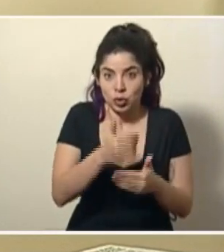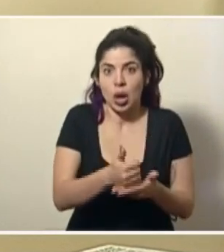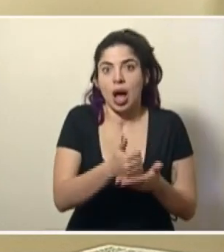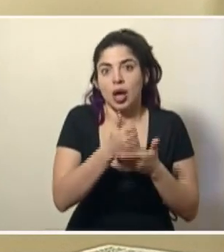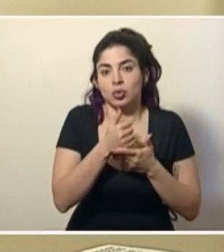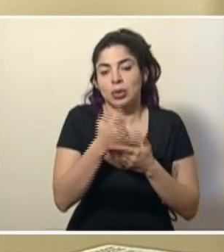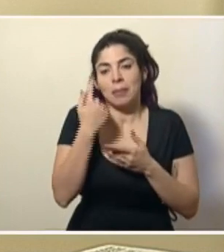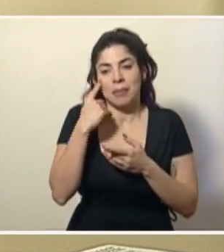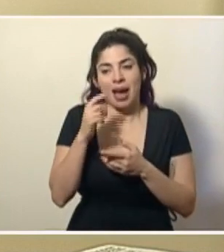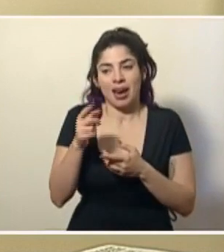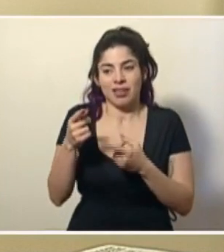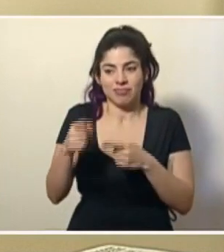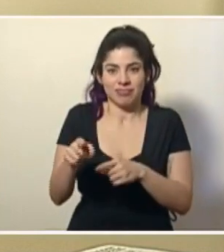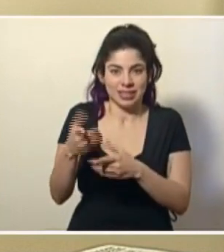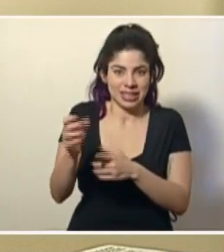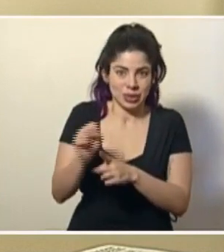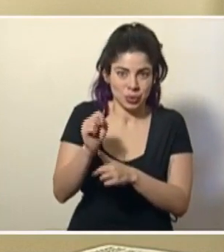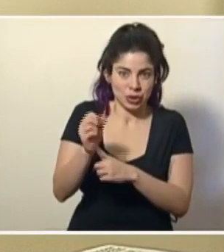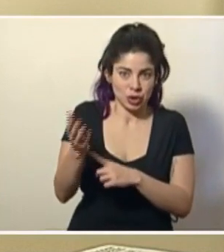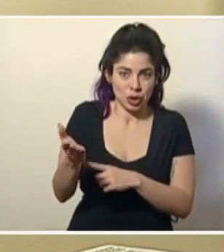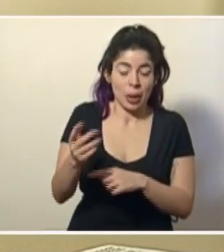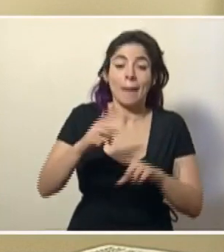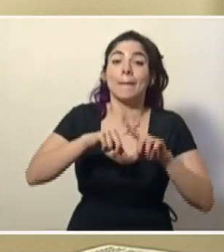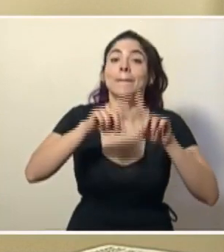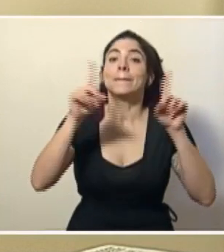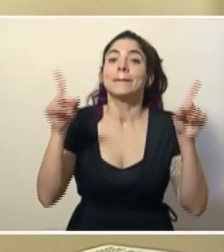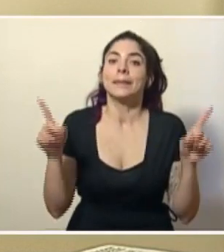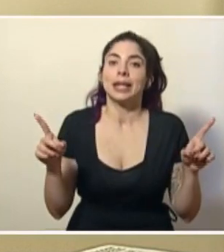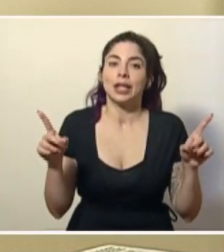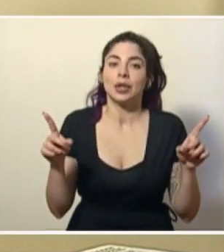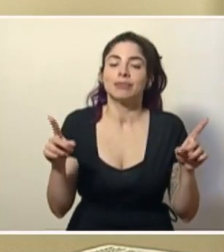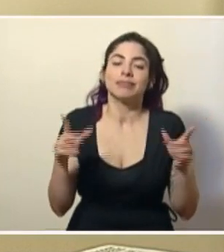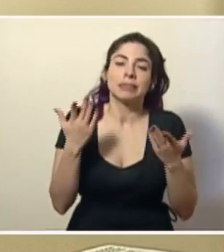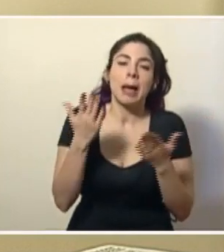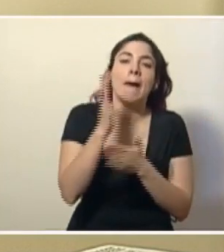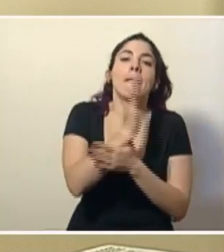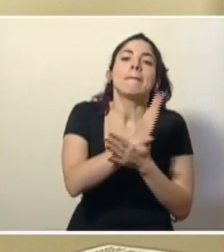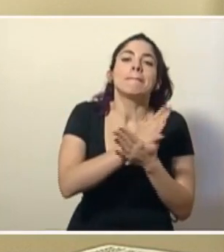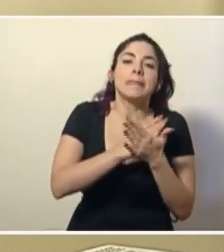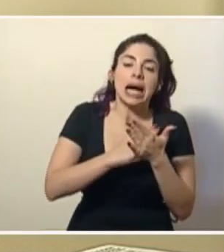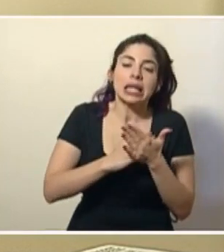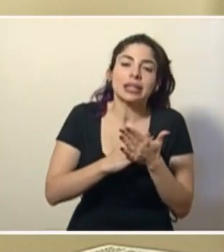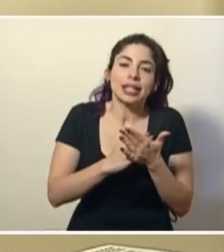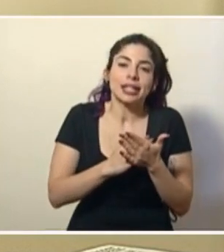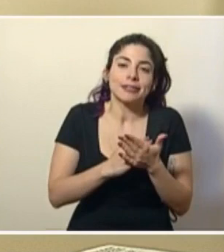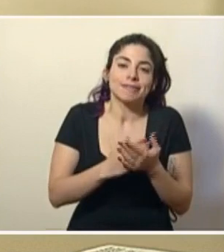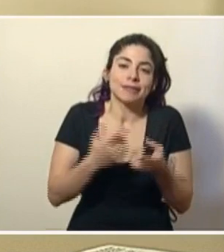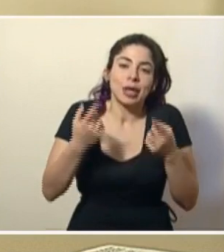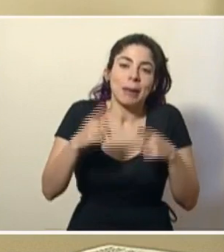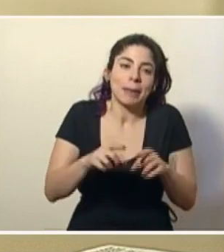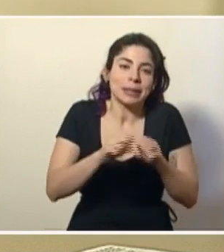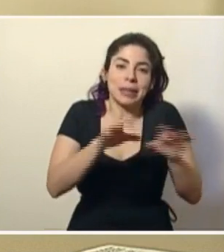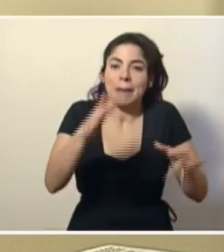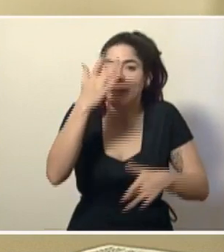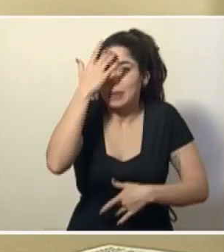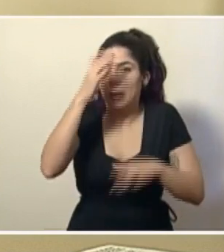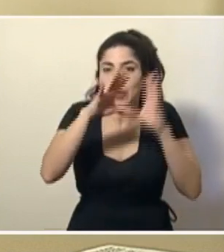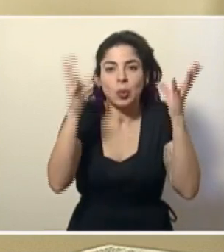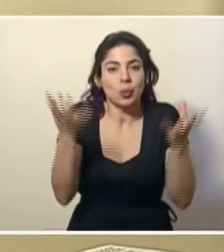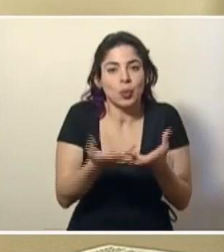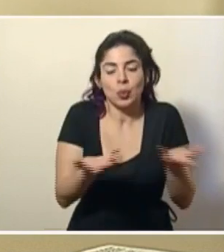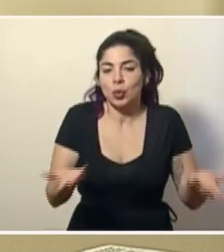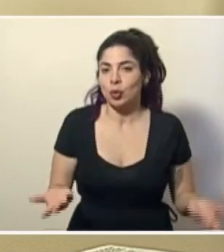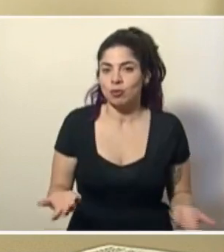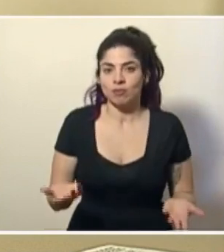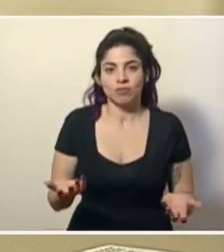de situaciones. Pero es parte de lo que sucede en una pandemia mundial